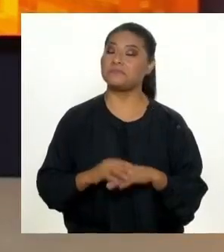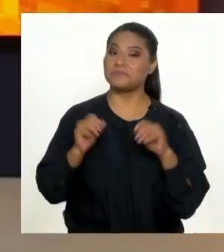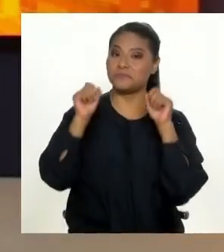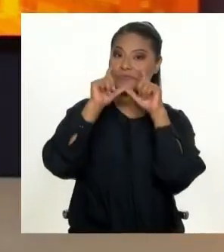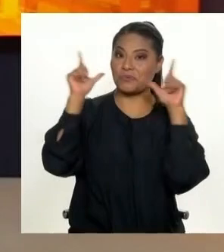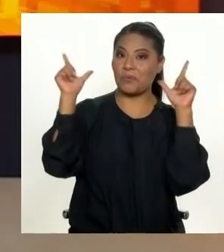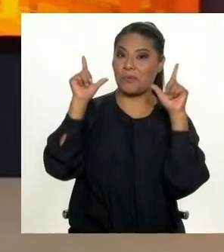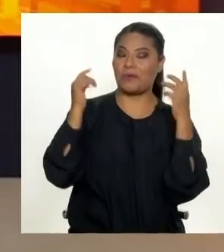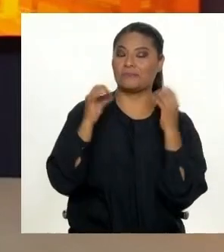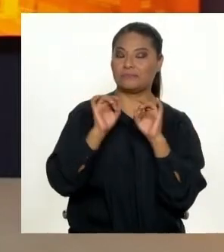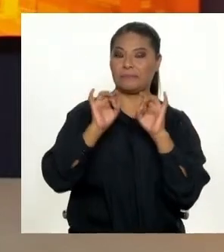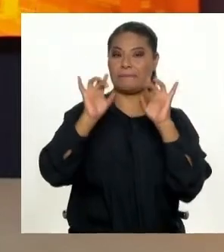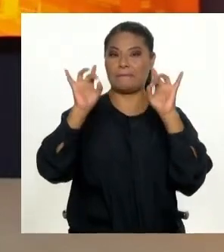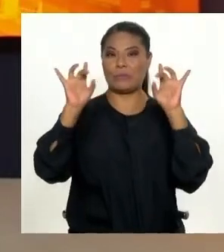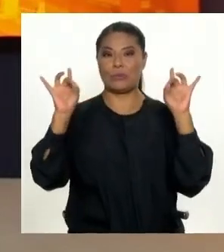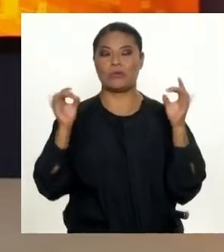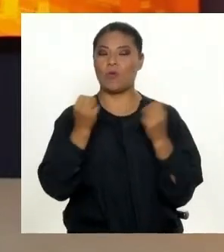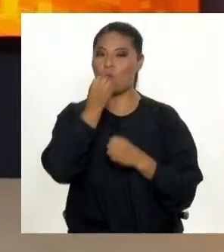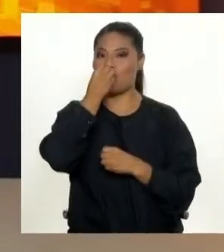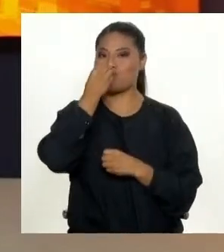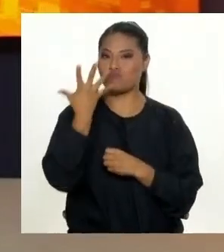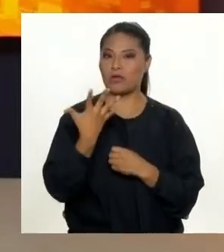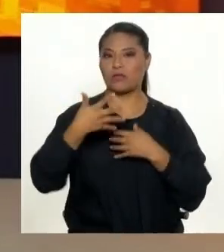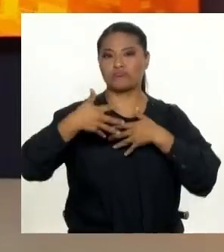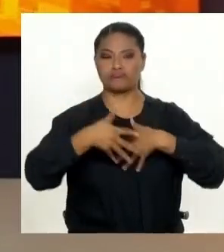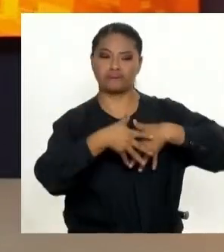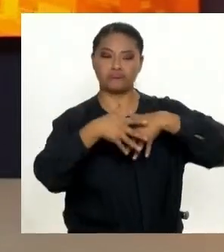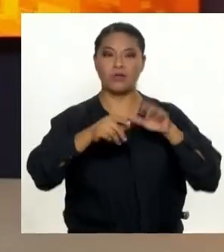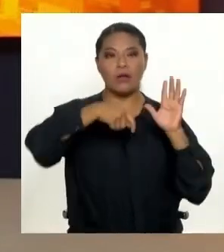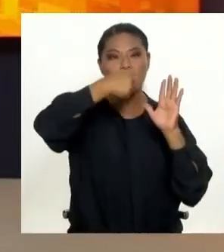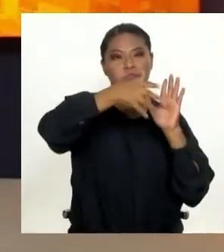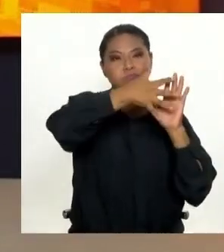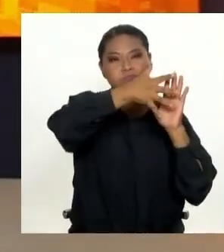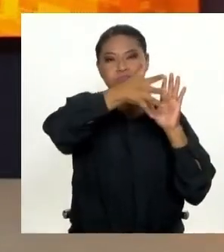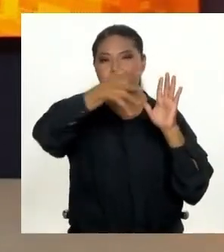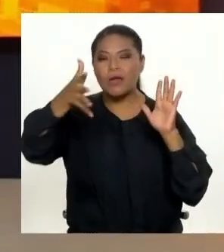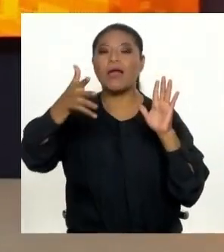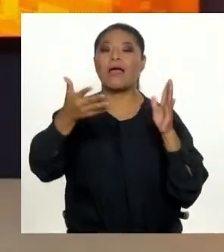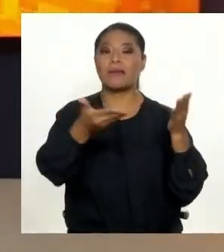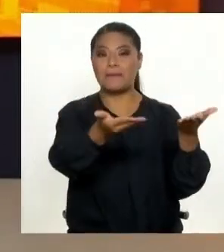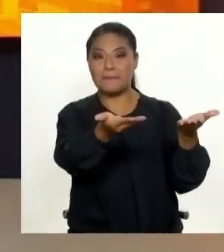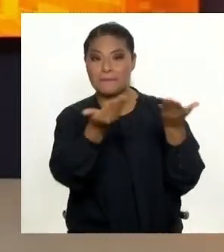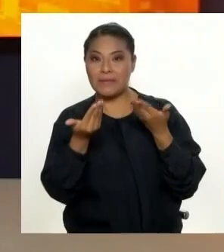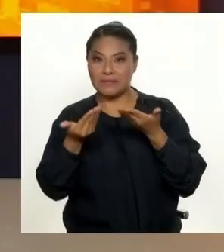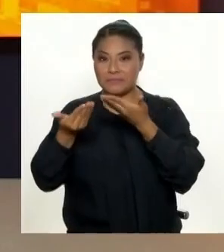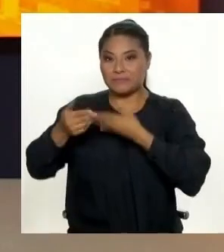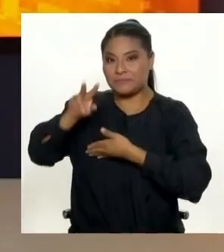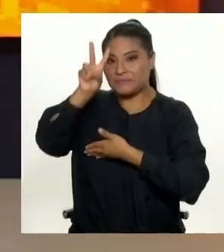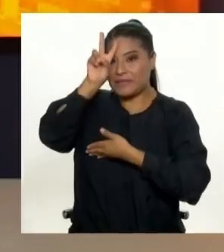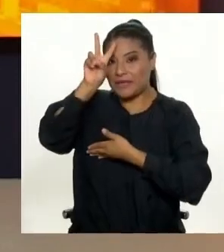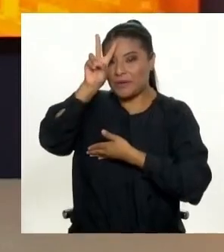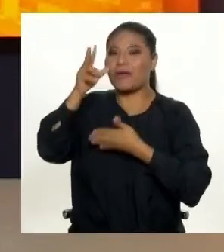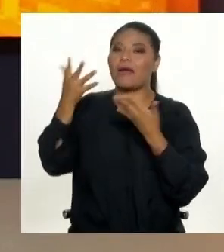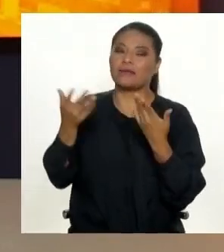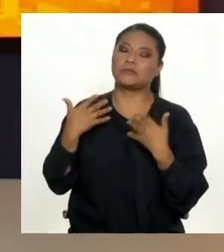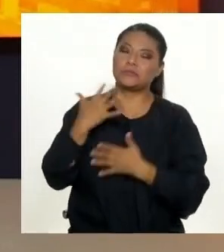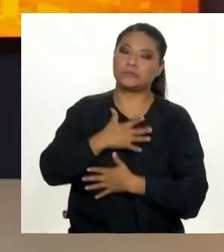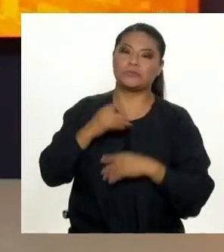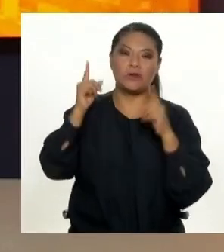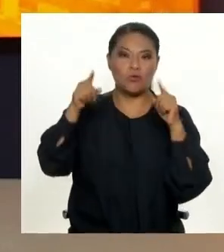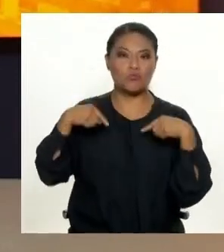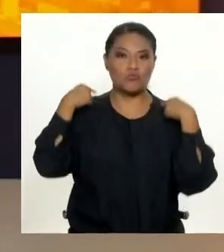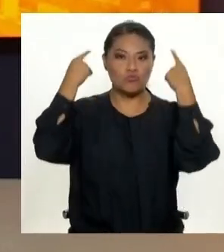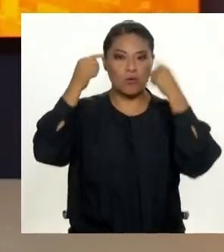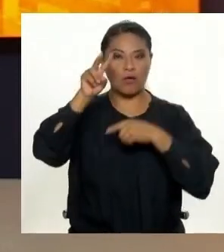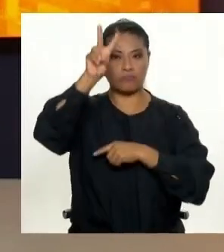impresionante, hermoso, de muy buena calidad y como tú decías, Gastón, qué orgullo, qué emocionante sinceramente ver al Inca, la representación